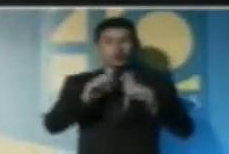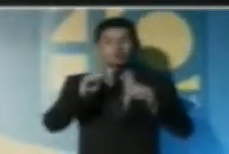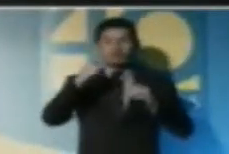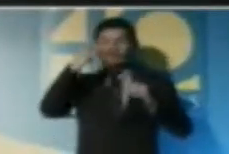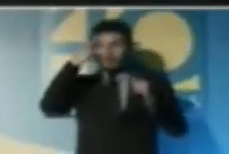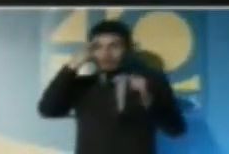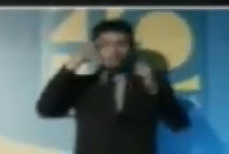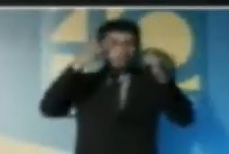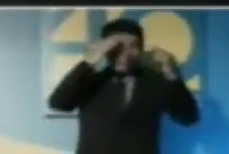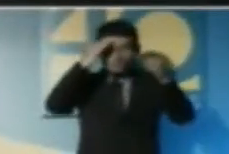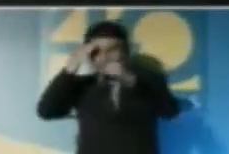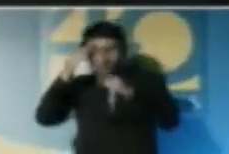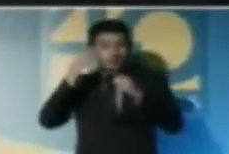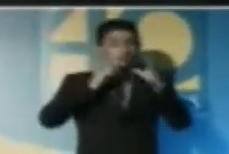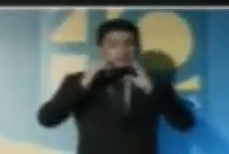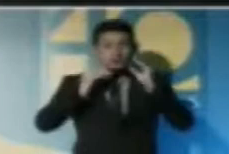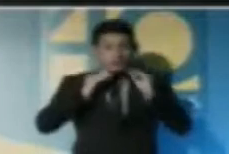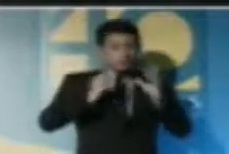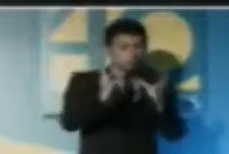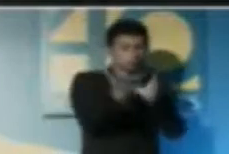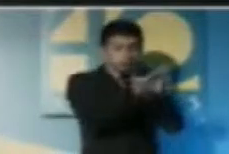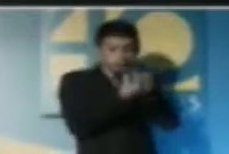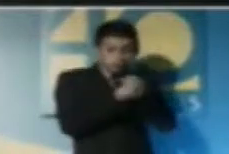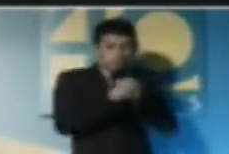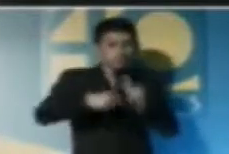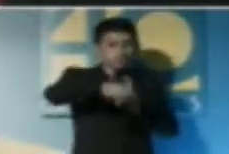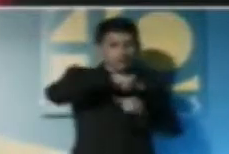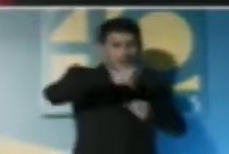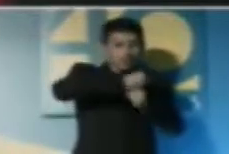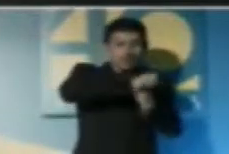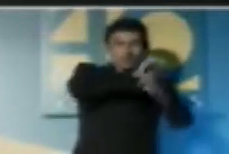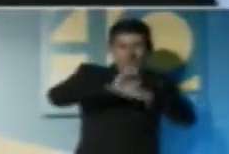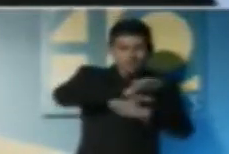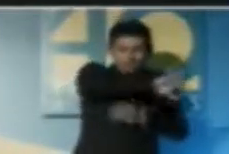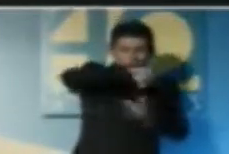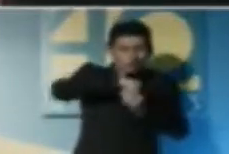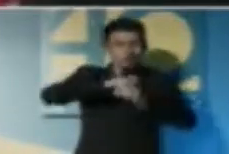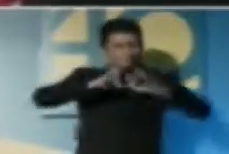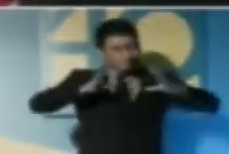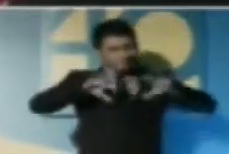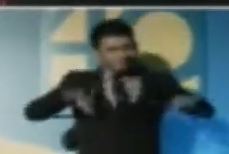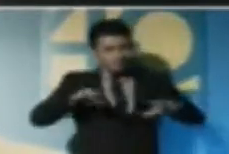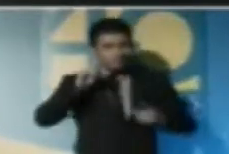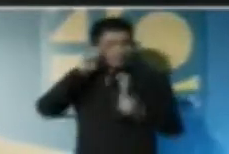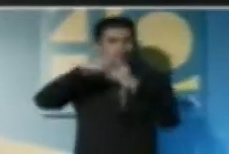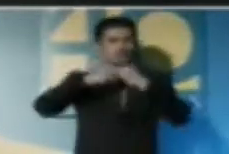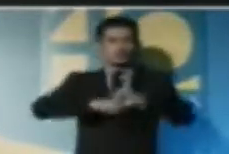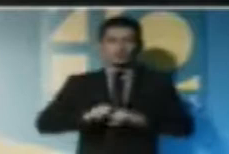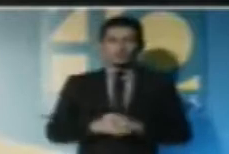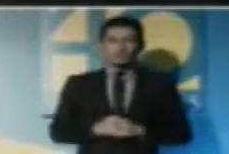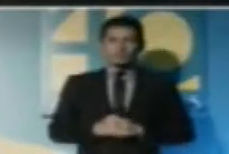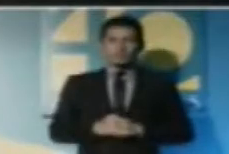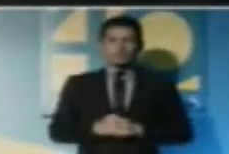conocimientos, las experiencias y el trabajo de cada una de las entidades comprometidas en el esfuerzo.